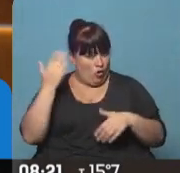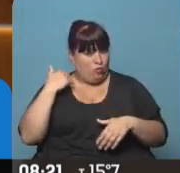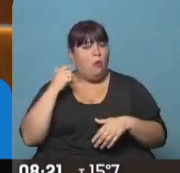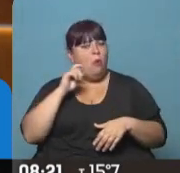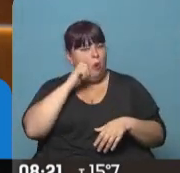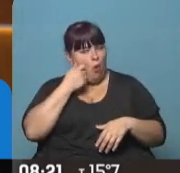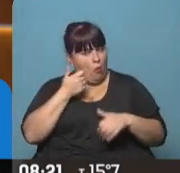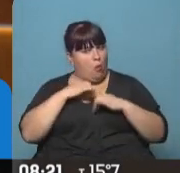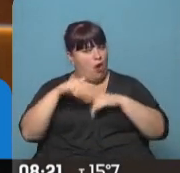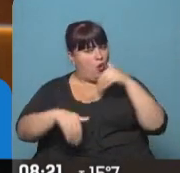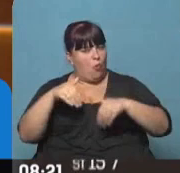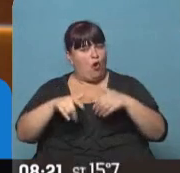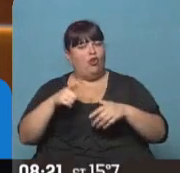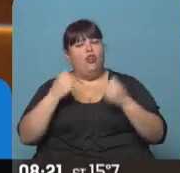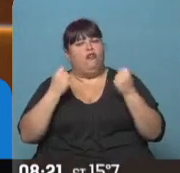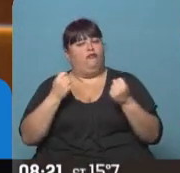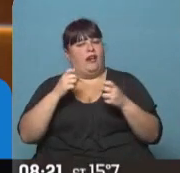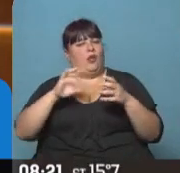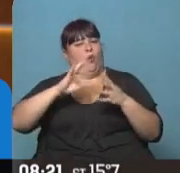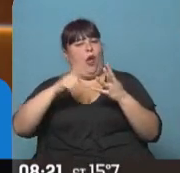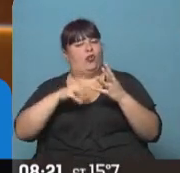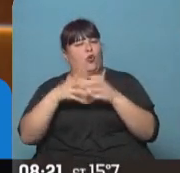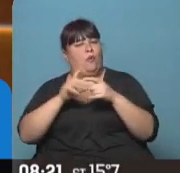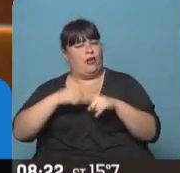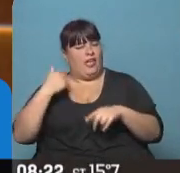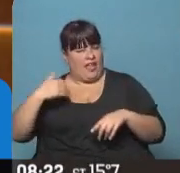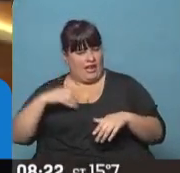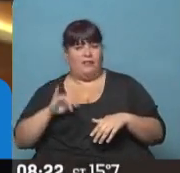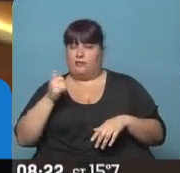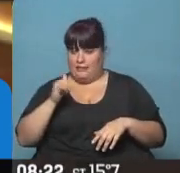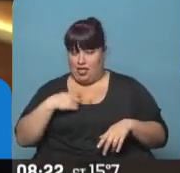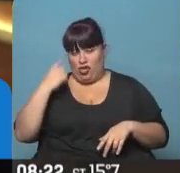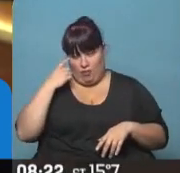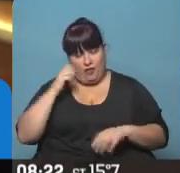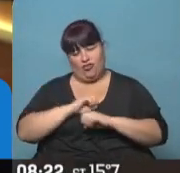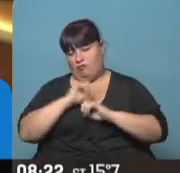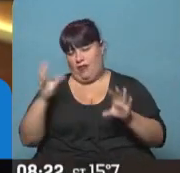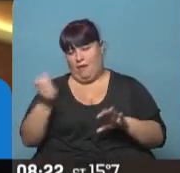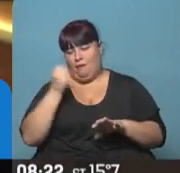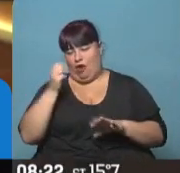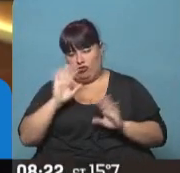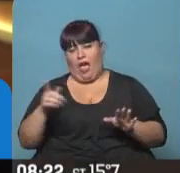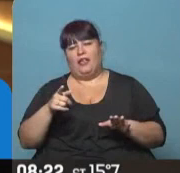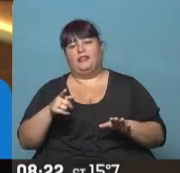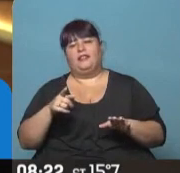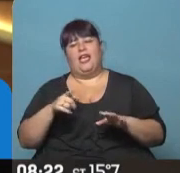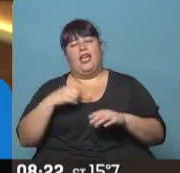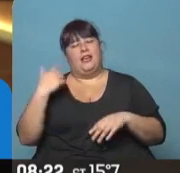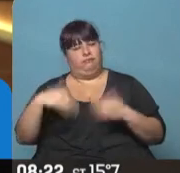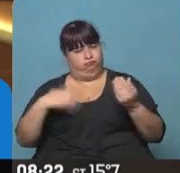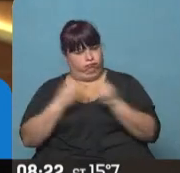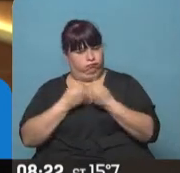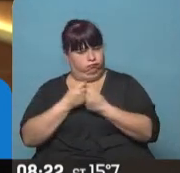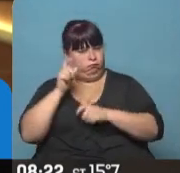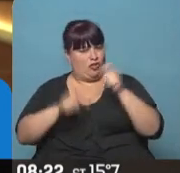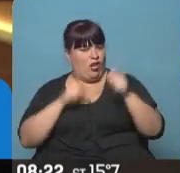hecho una muy buena elección, quedan consolidados como la cuarta fuerza política en el país. Sí, yo creo que es clave. Una cantidad importante